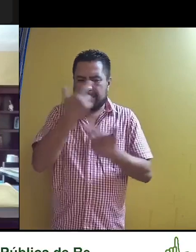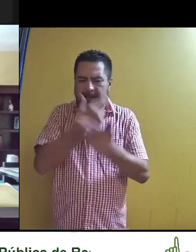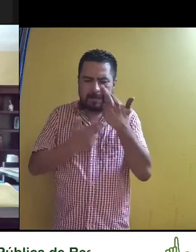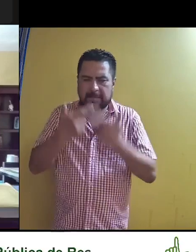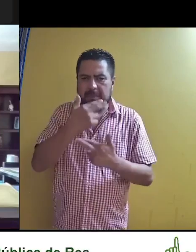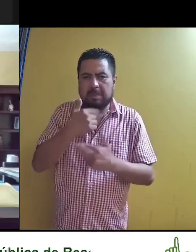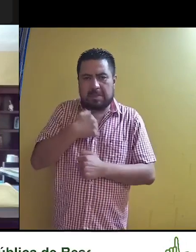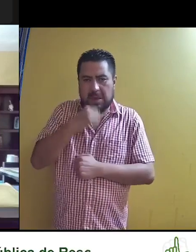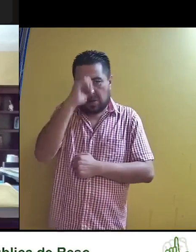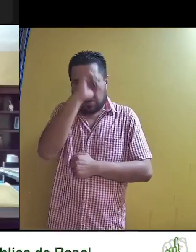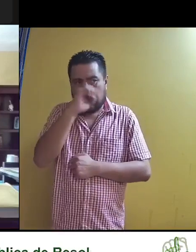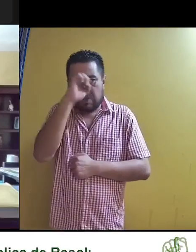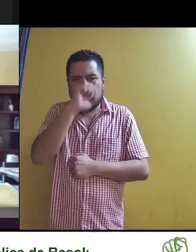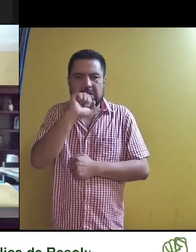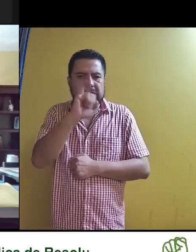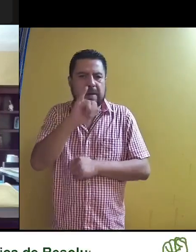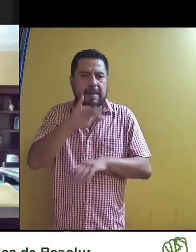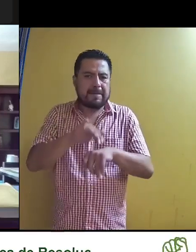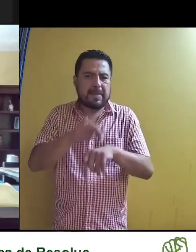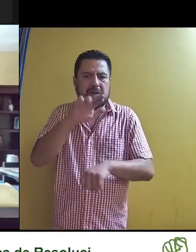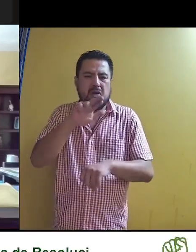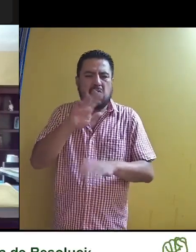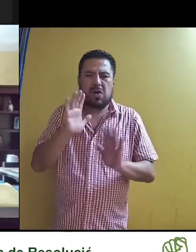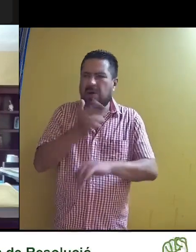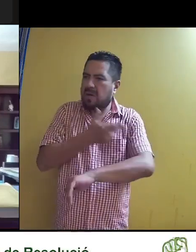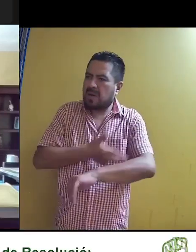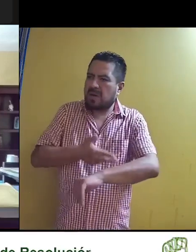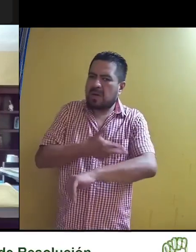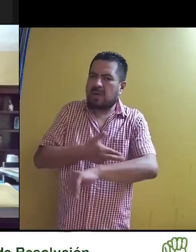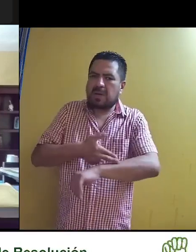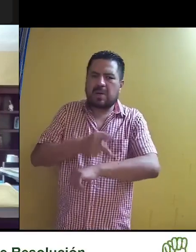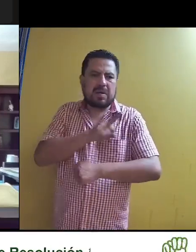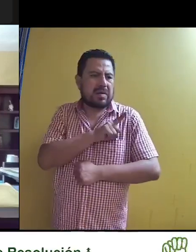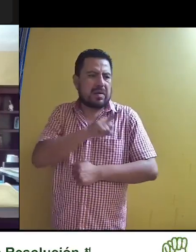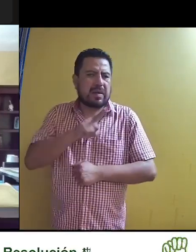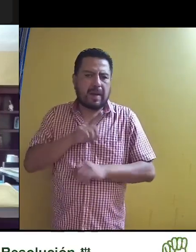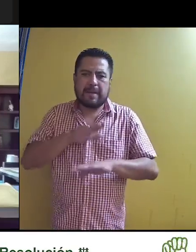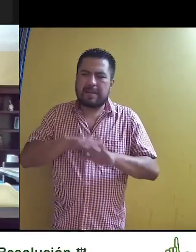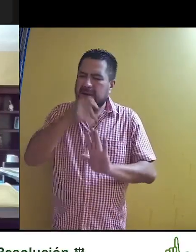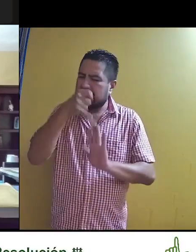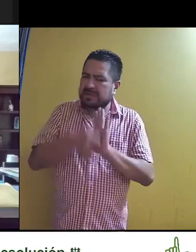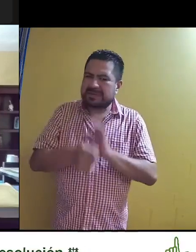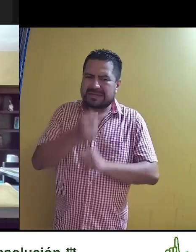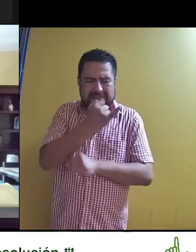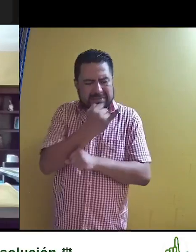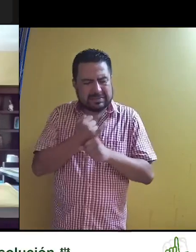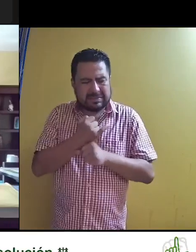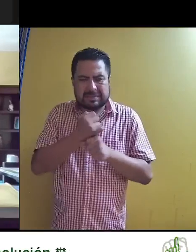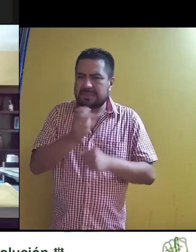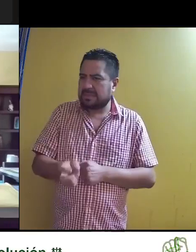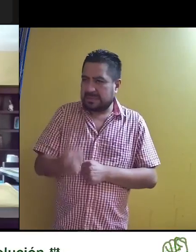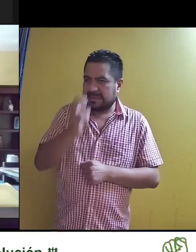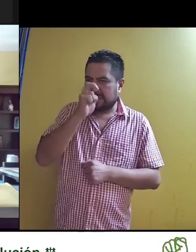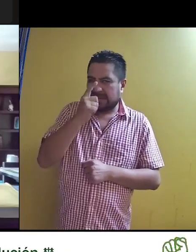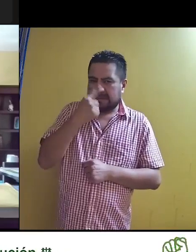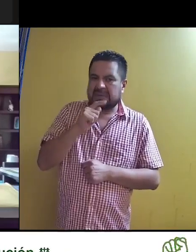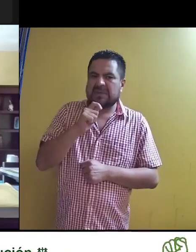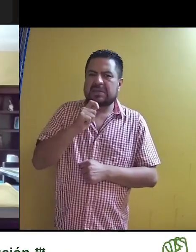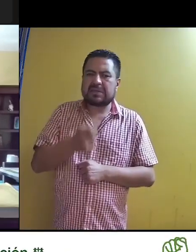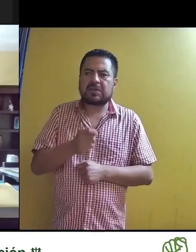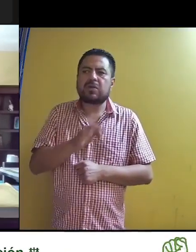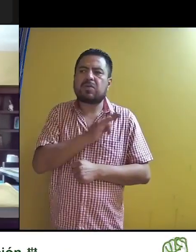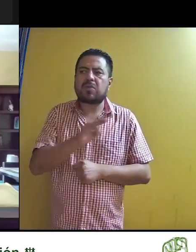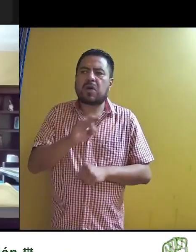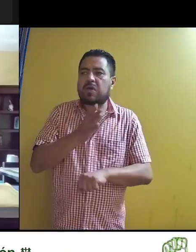punto de vista pues mayores diligencias. Debió de haberse realizado una investigación más exhaustiva para pues